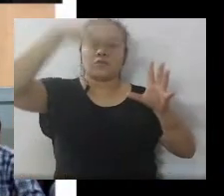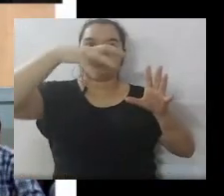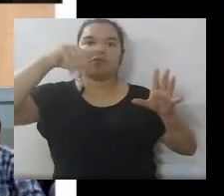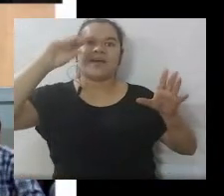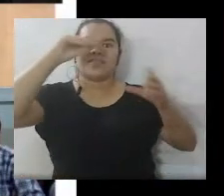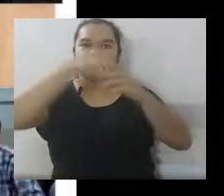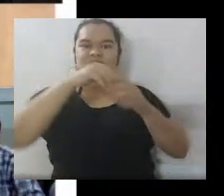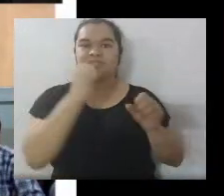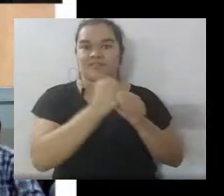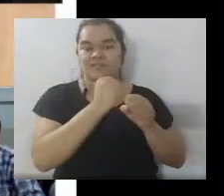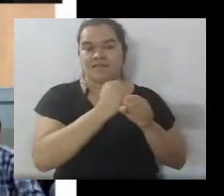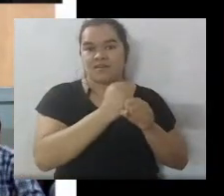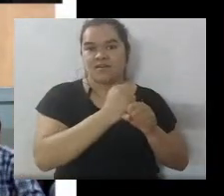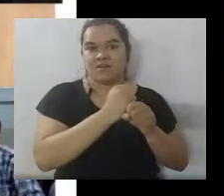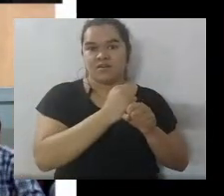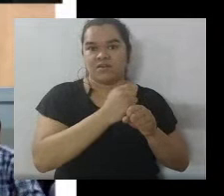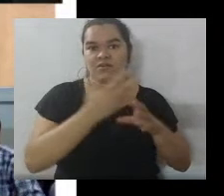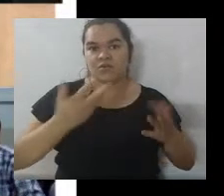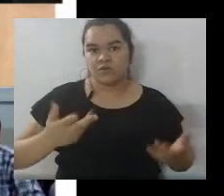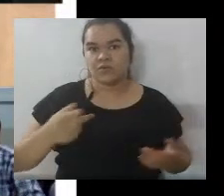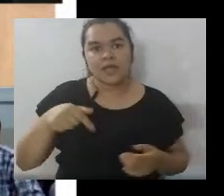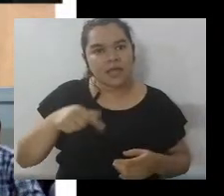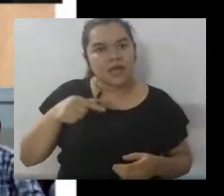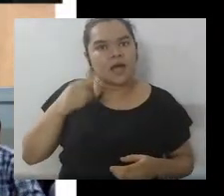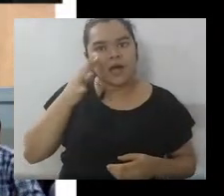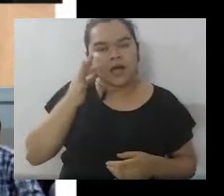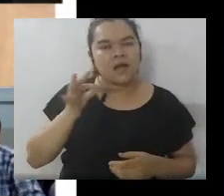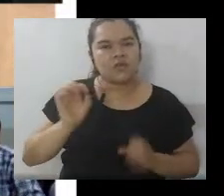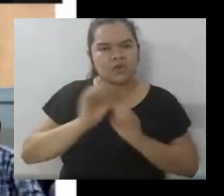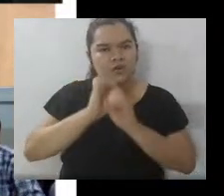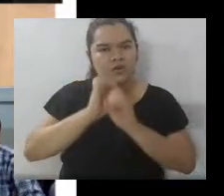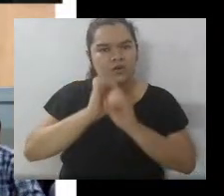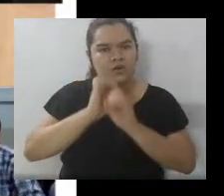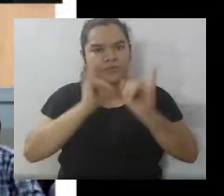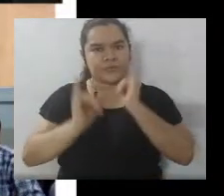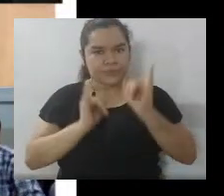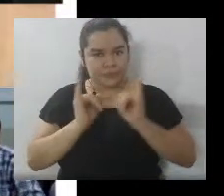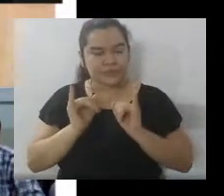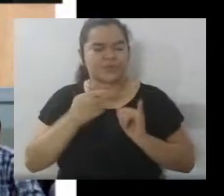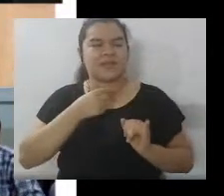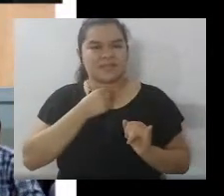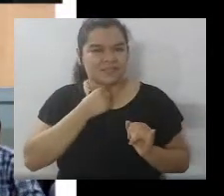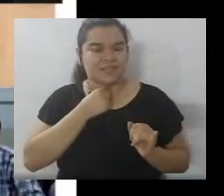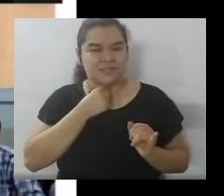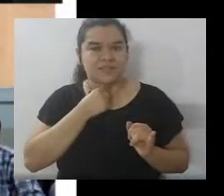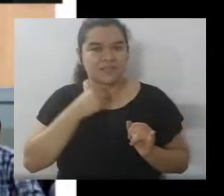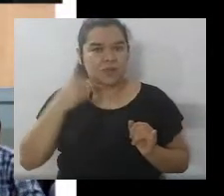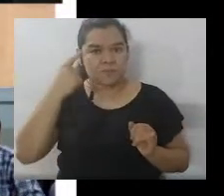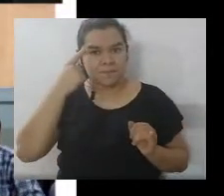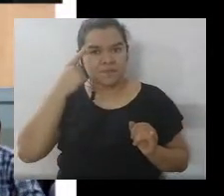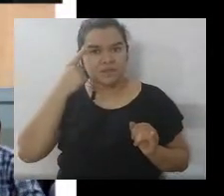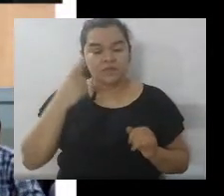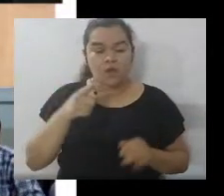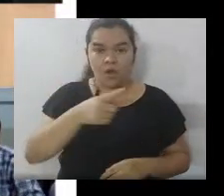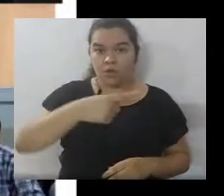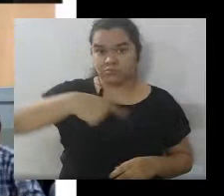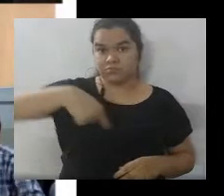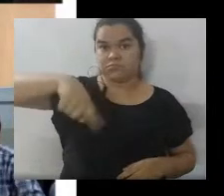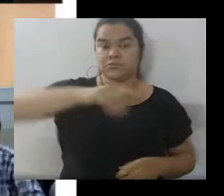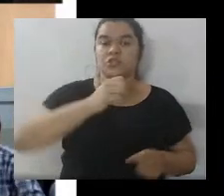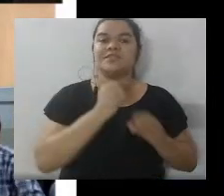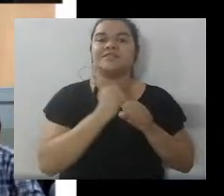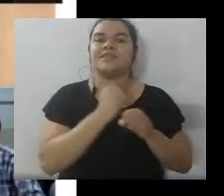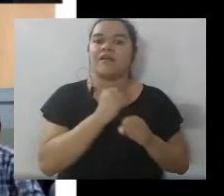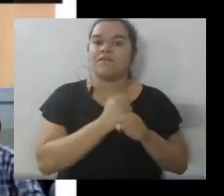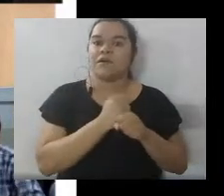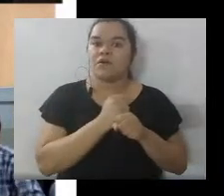Una de las cuestiones también por ahí que me parece a destacar, que nuestro trabajo también da la posibilidad